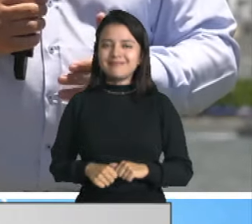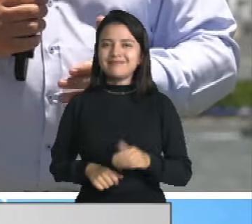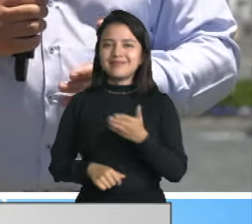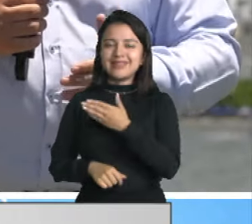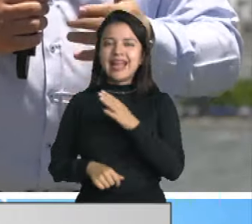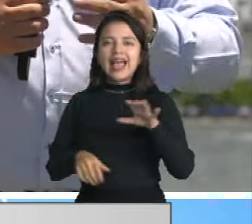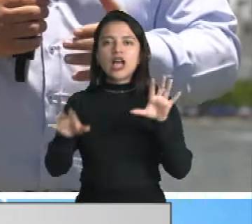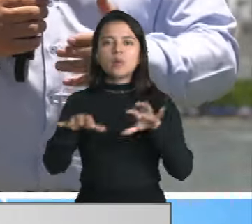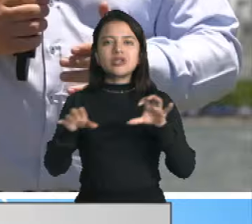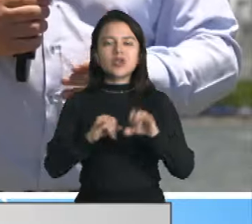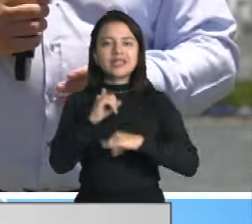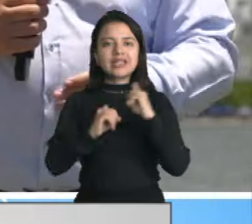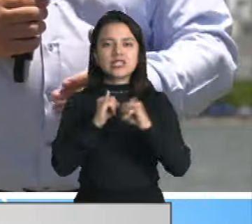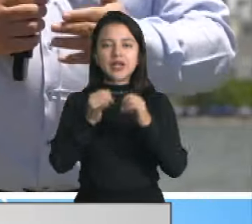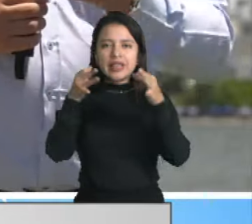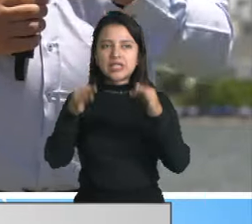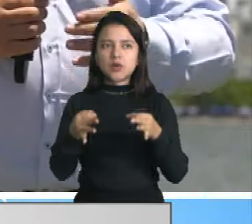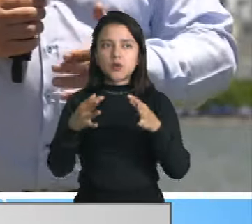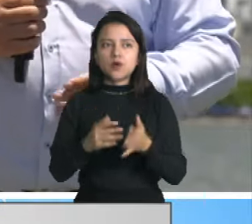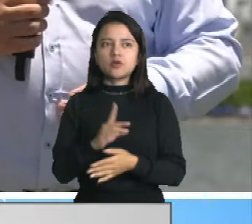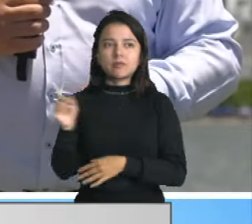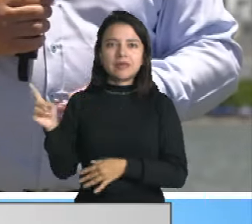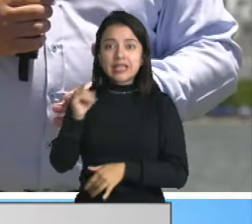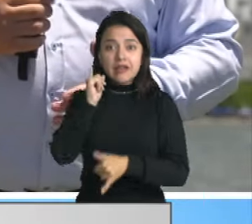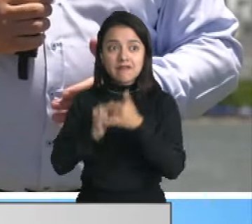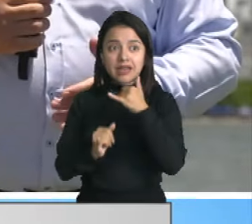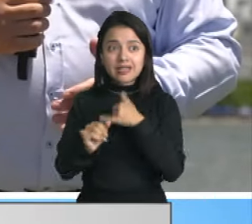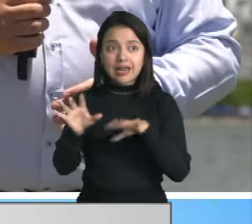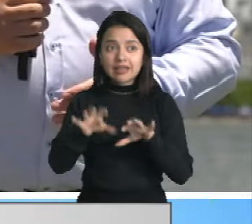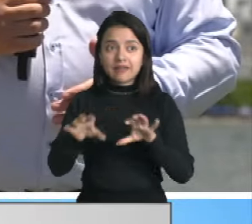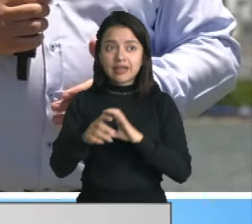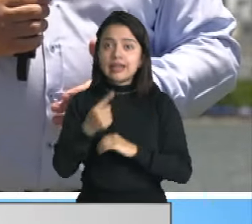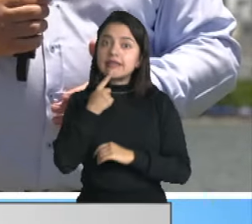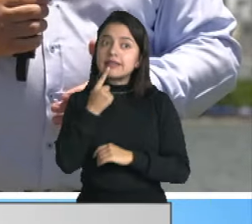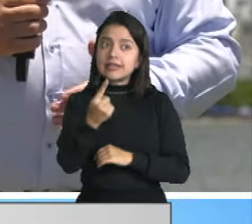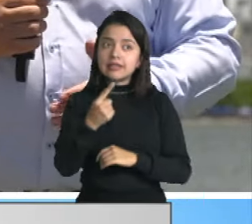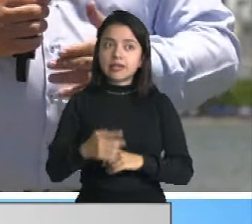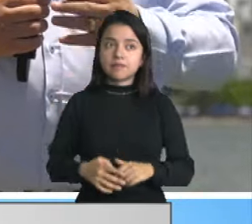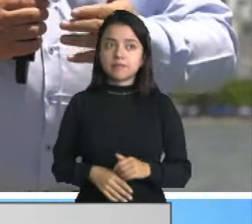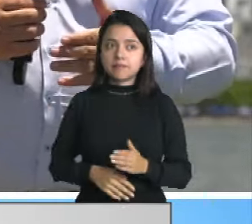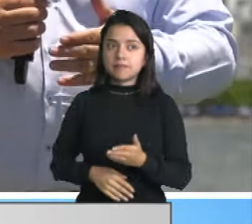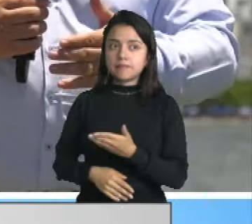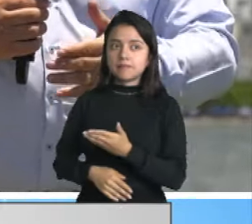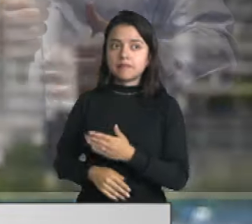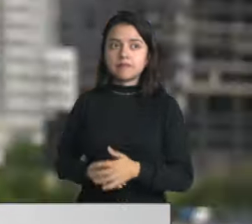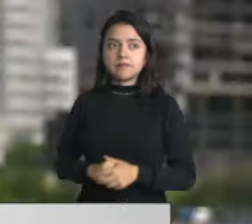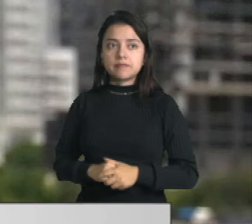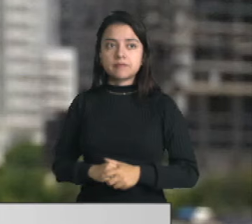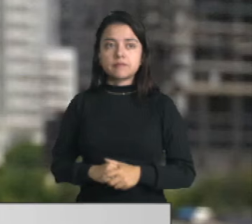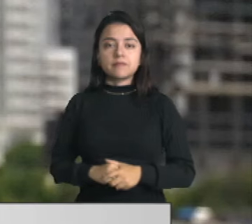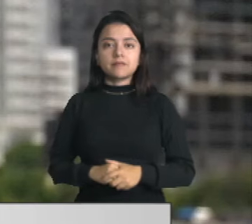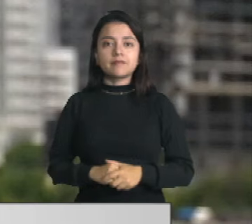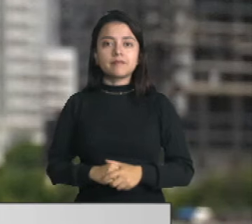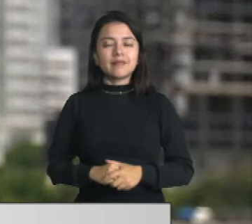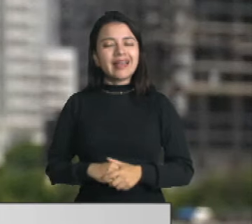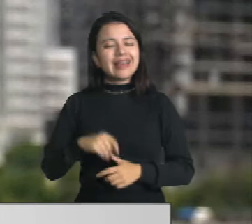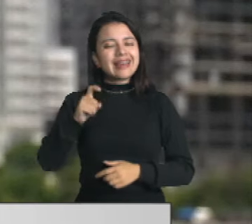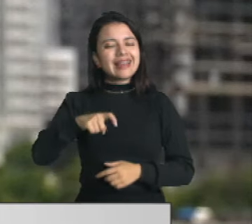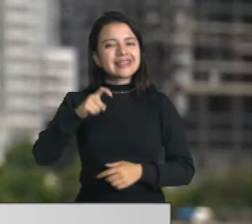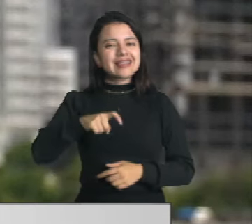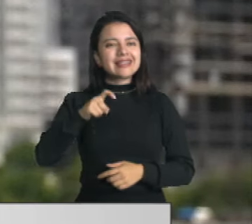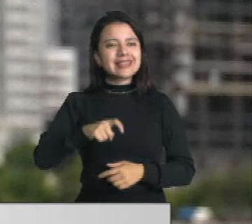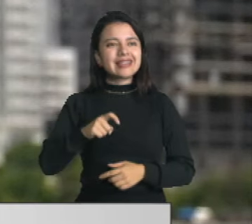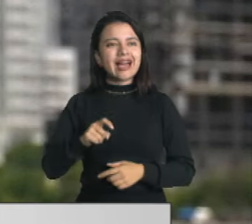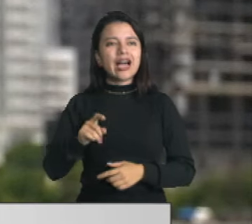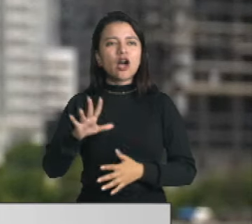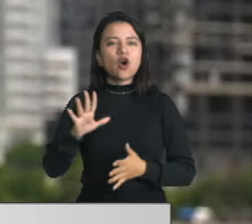el expresidente Santos reiteró su llamado a la aplicación de un método y un rigor para poder sacar